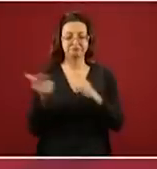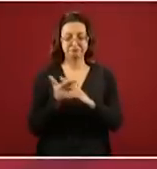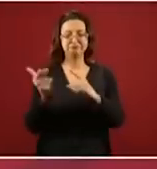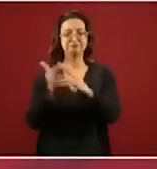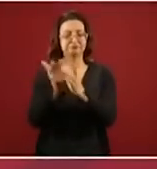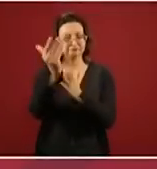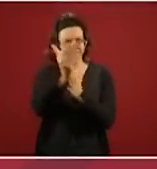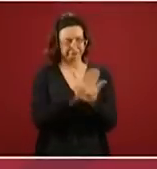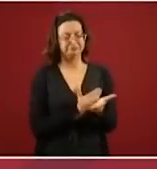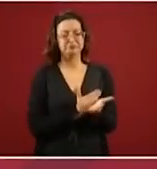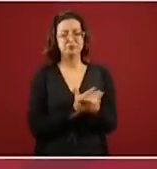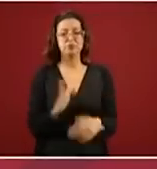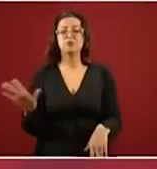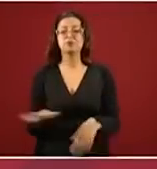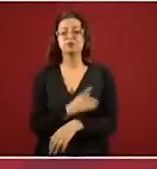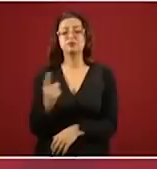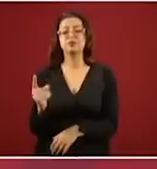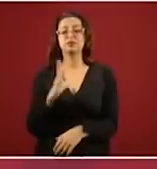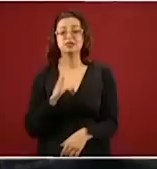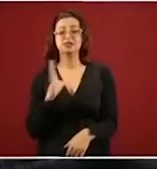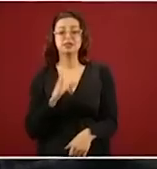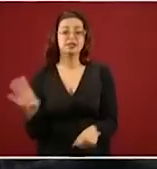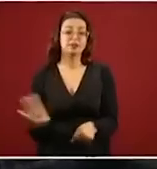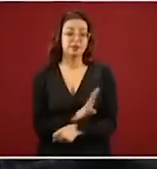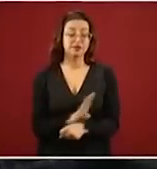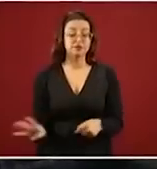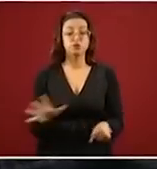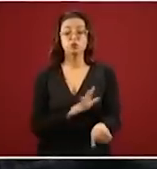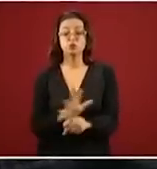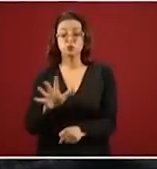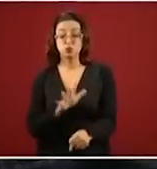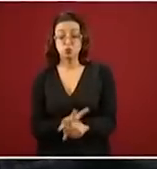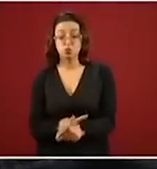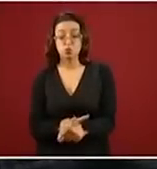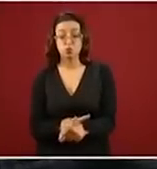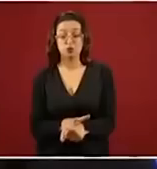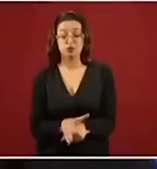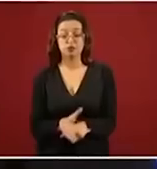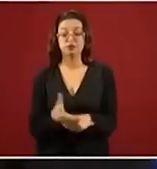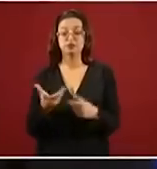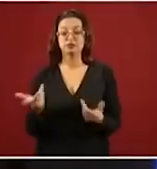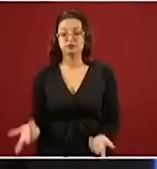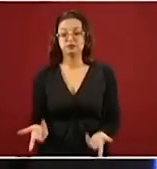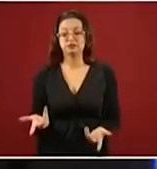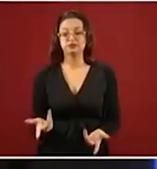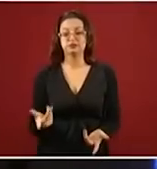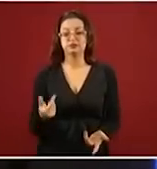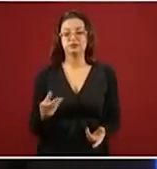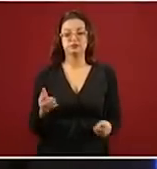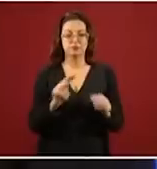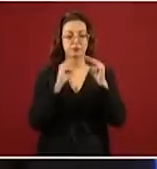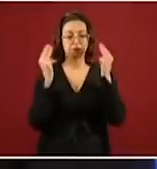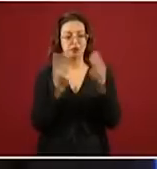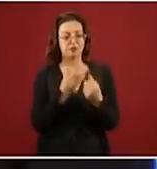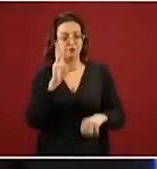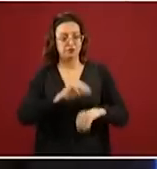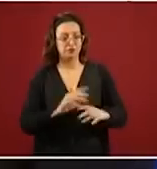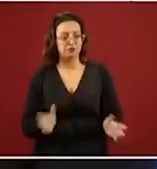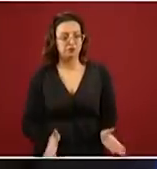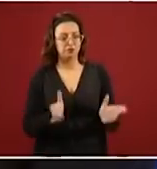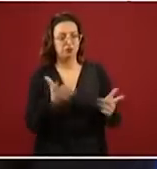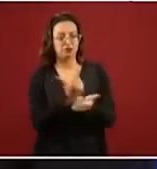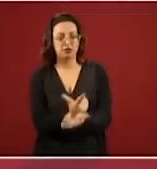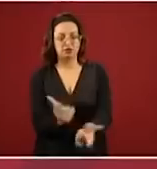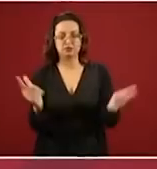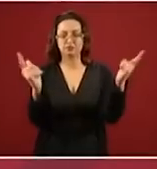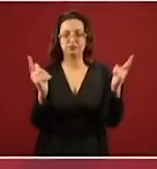ventaja de que no se permite la asociación delictuosa el que